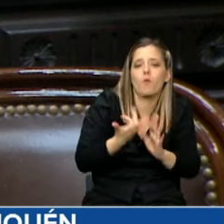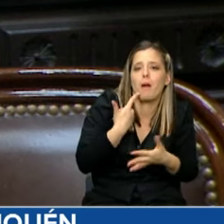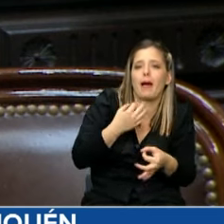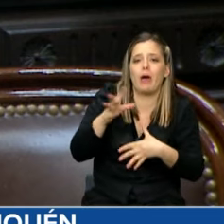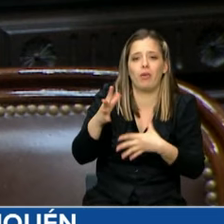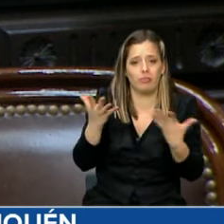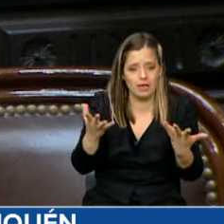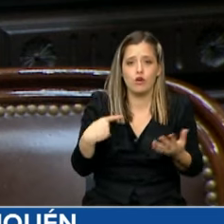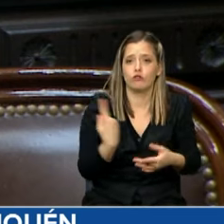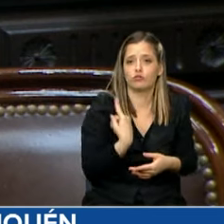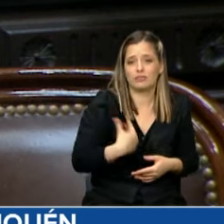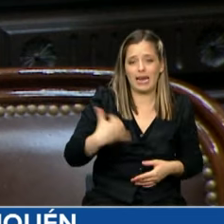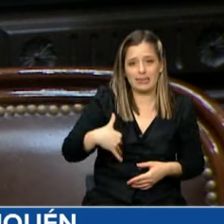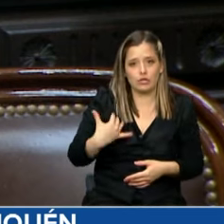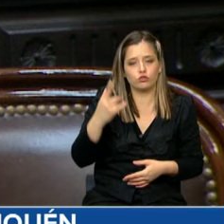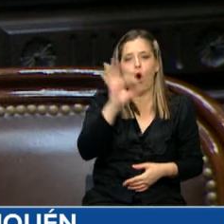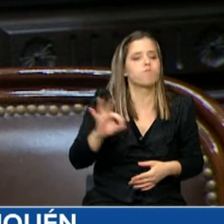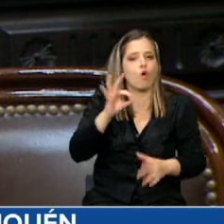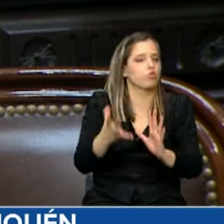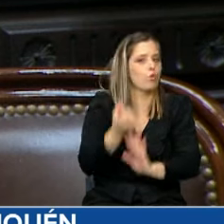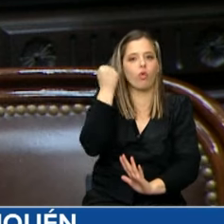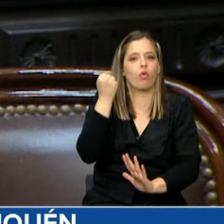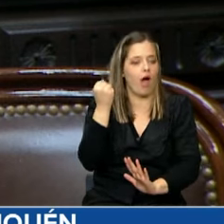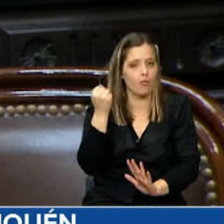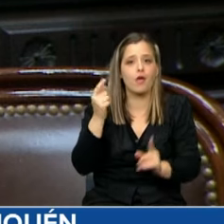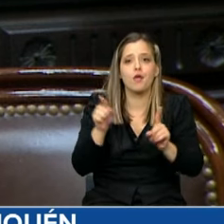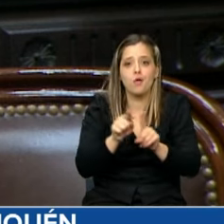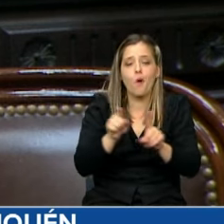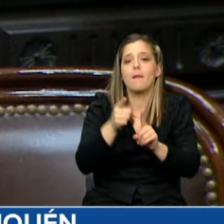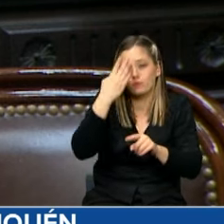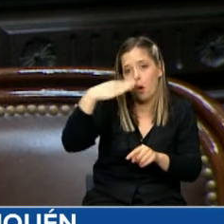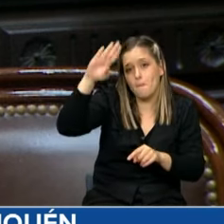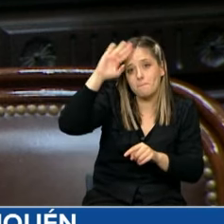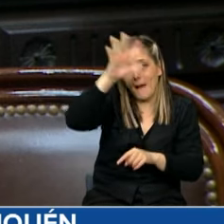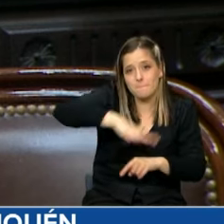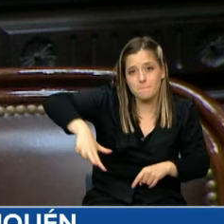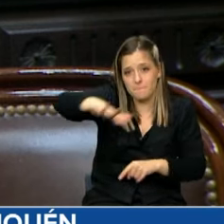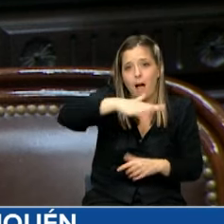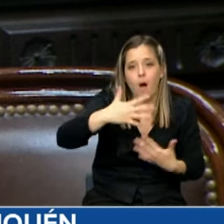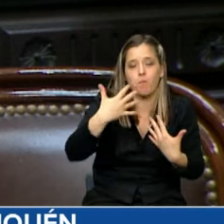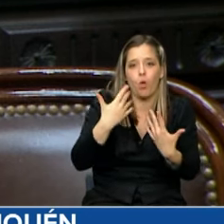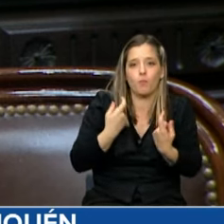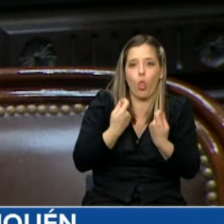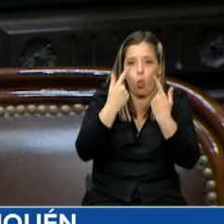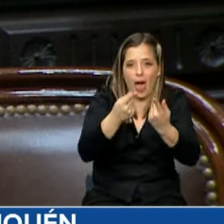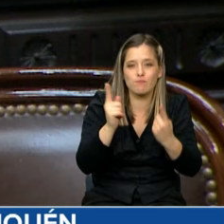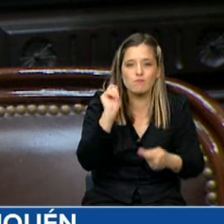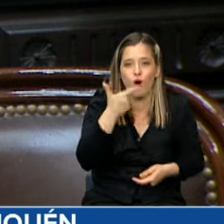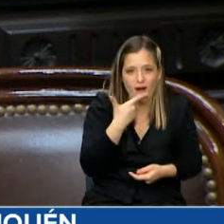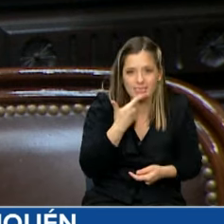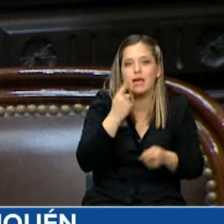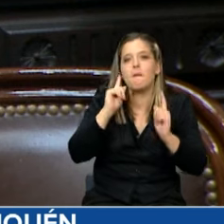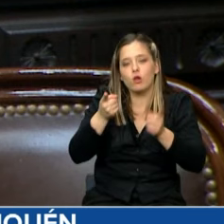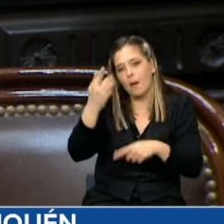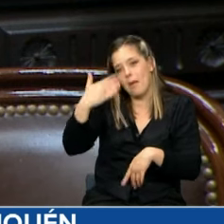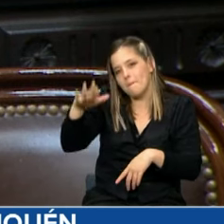argentinos tenemos una gran oportunidad que además de abastecer la Pampa húmeda para que se movilice vamos a generar una nueva Pampa